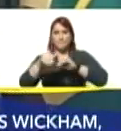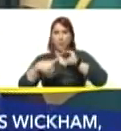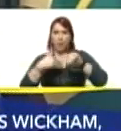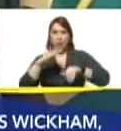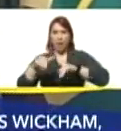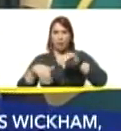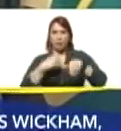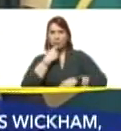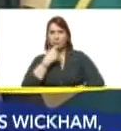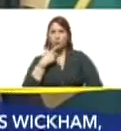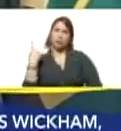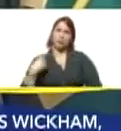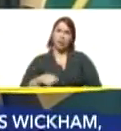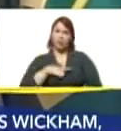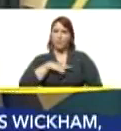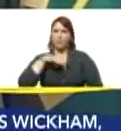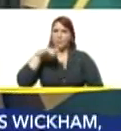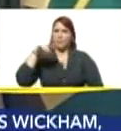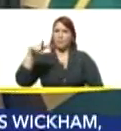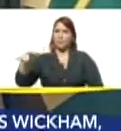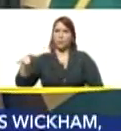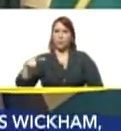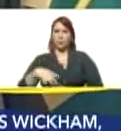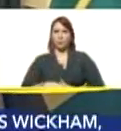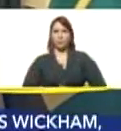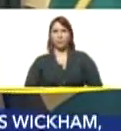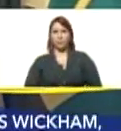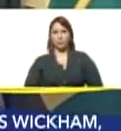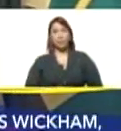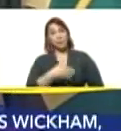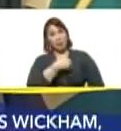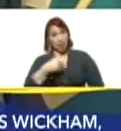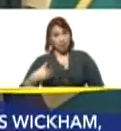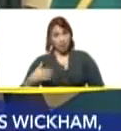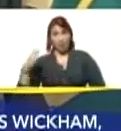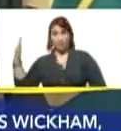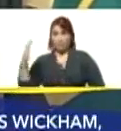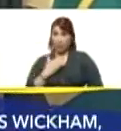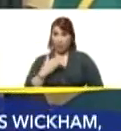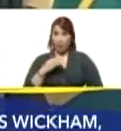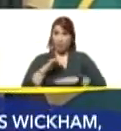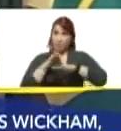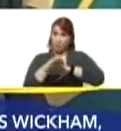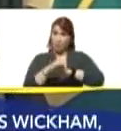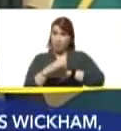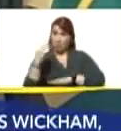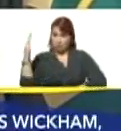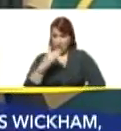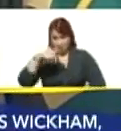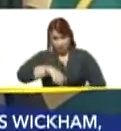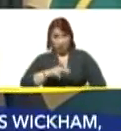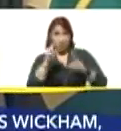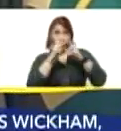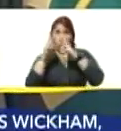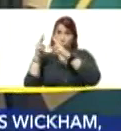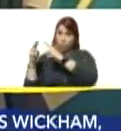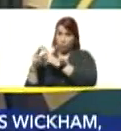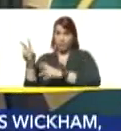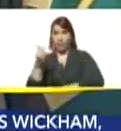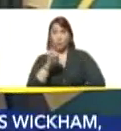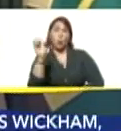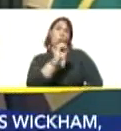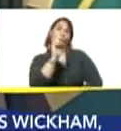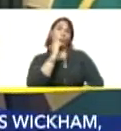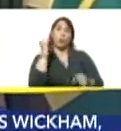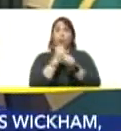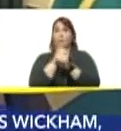viajecito tranquilo con su paquete turístico. Y el que quiera venir de San Vicente y las Granadinas a conocer Venezuela o a trabajar o mil